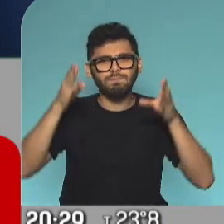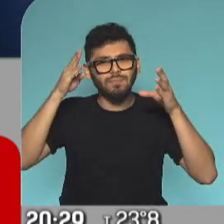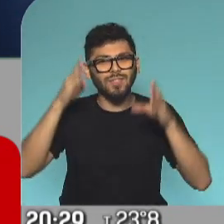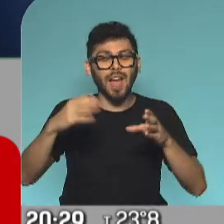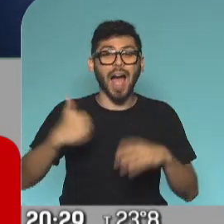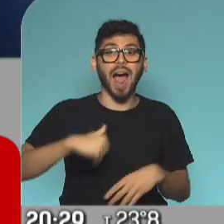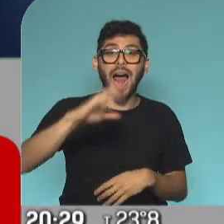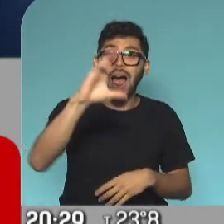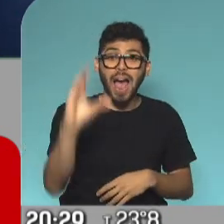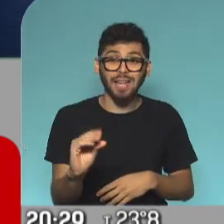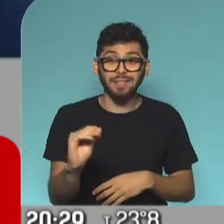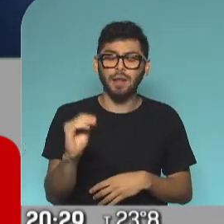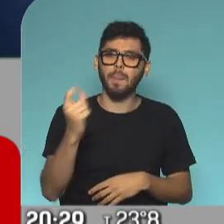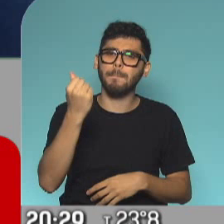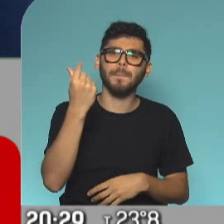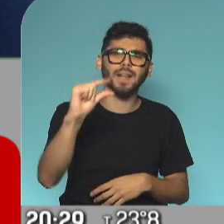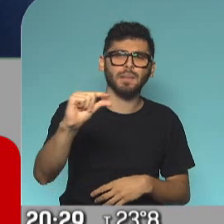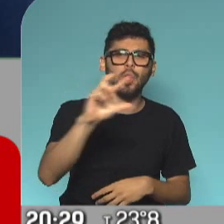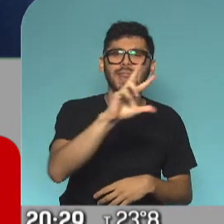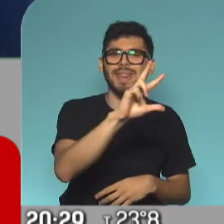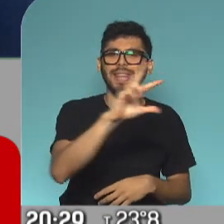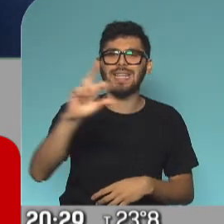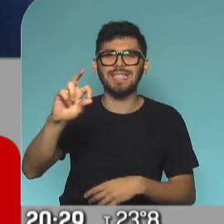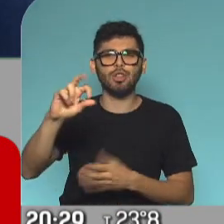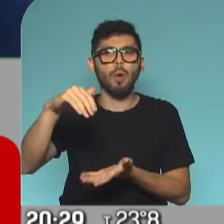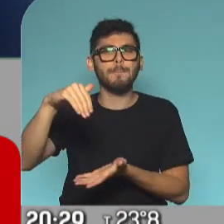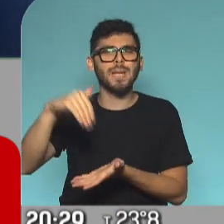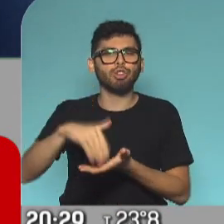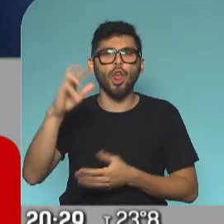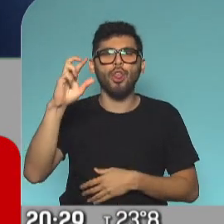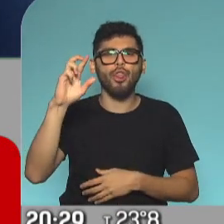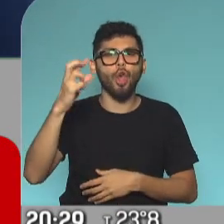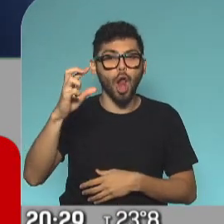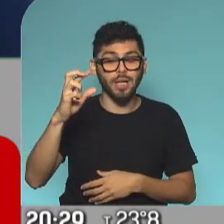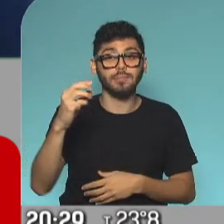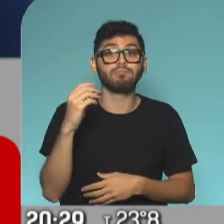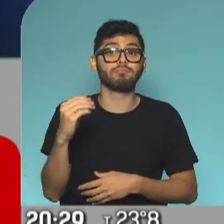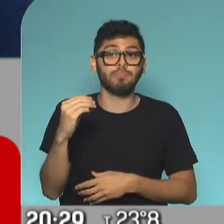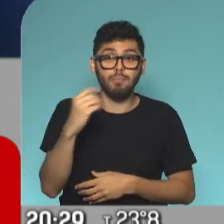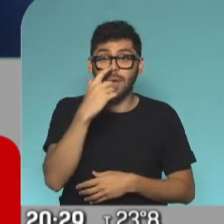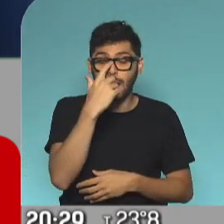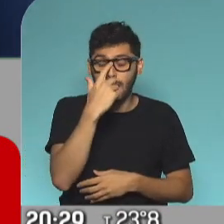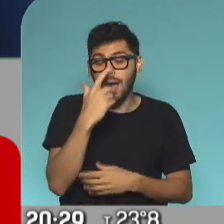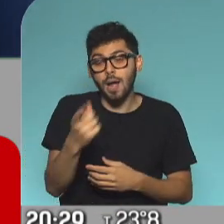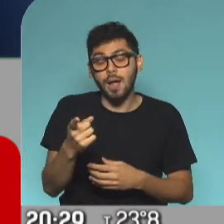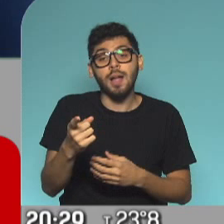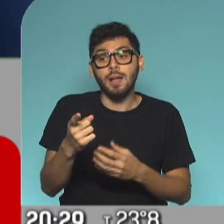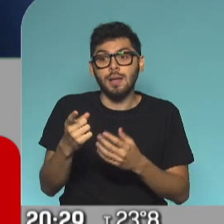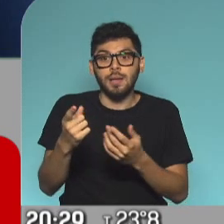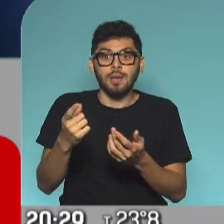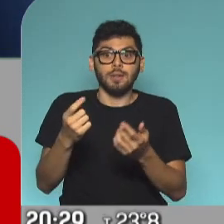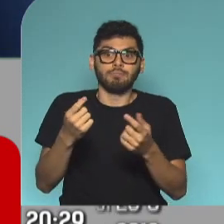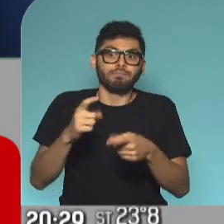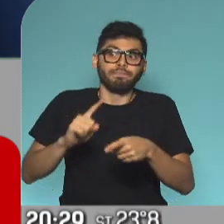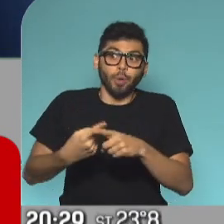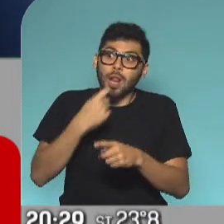un préstamo por 300 millones de dólares, justamente como para poder seguir financiando políticas como la tarjeta